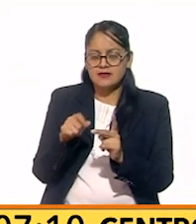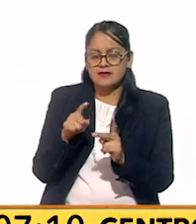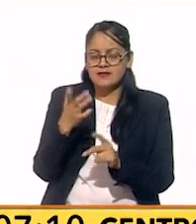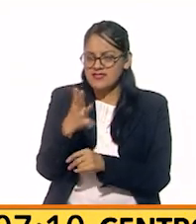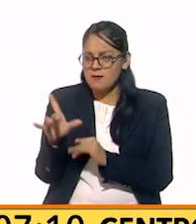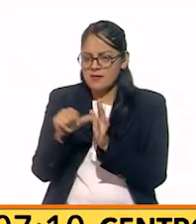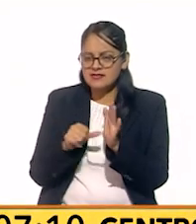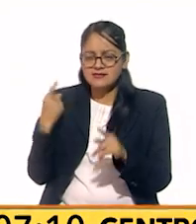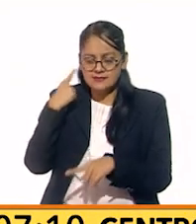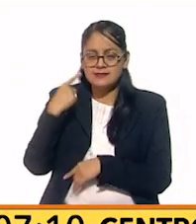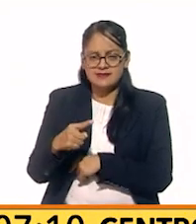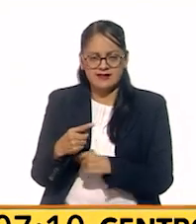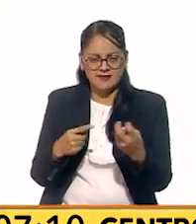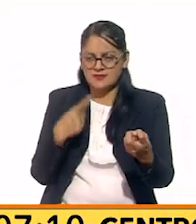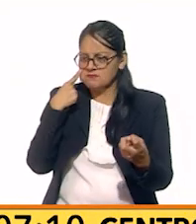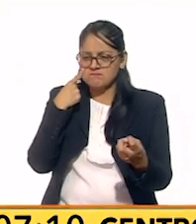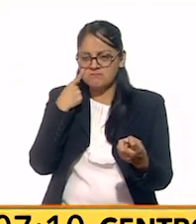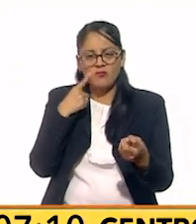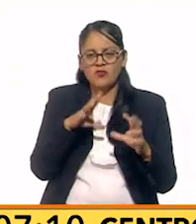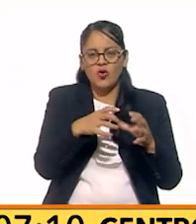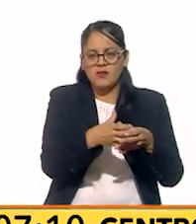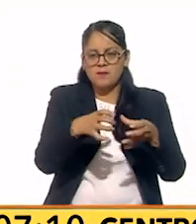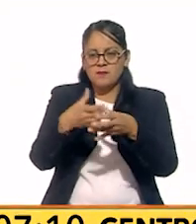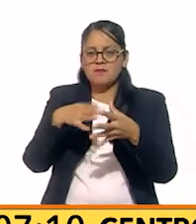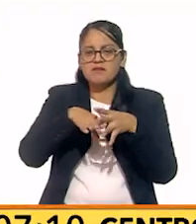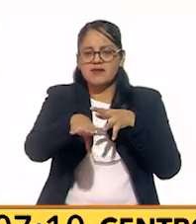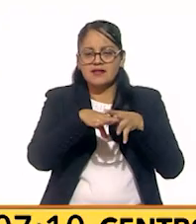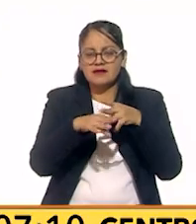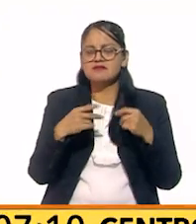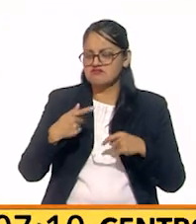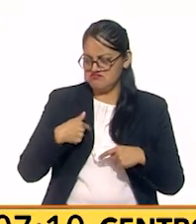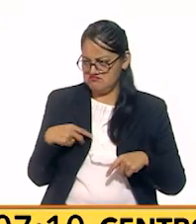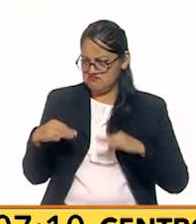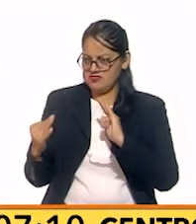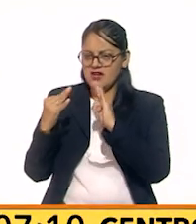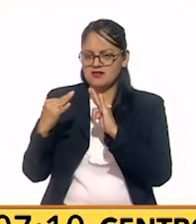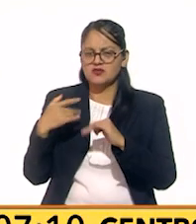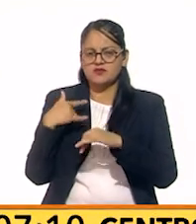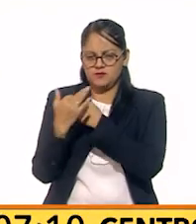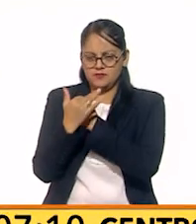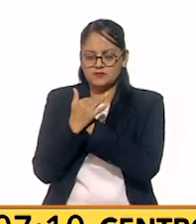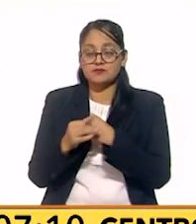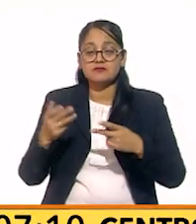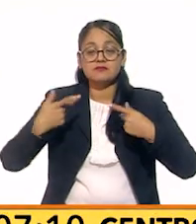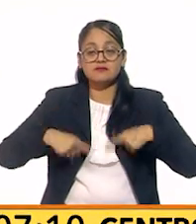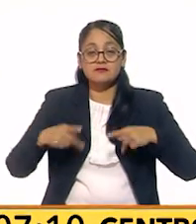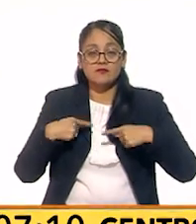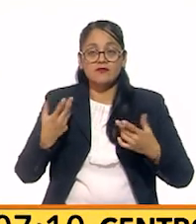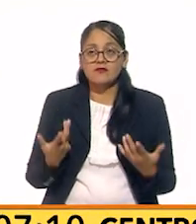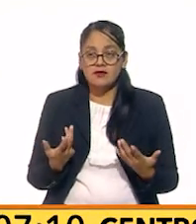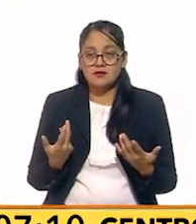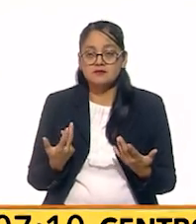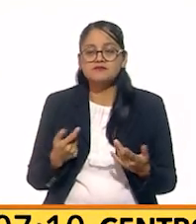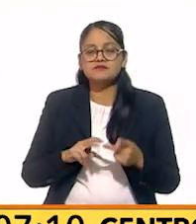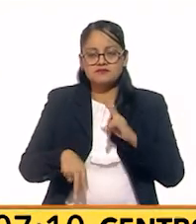es completamente contrario, que las comunidades migrantes van a salir a defenderse, que las personas